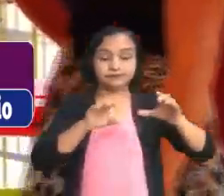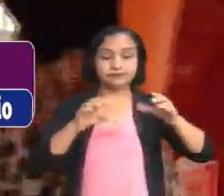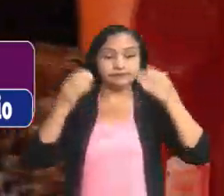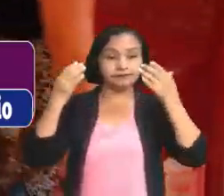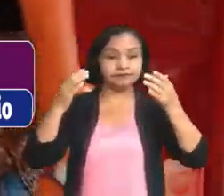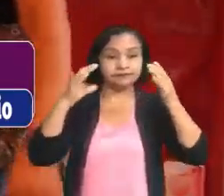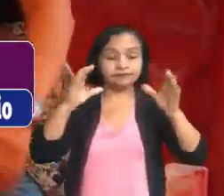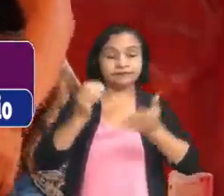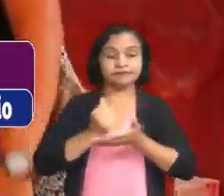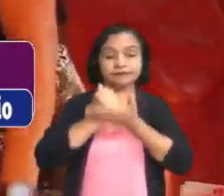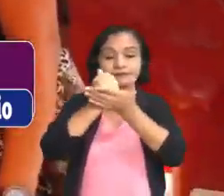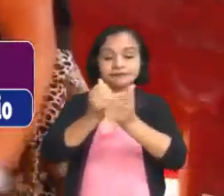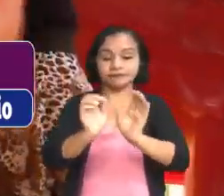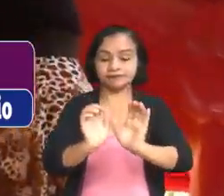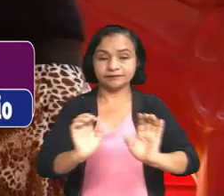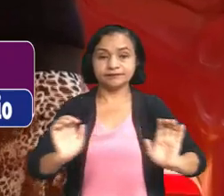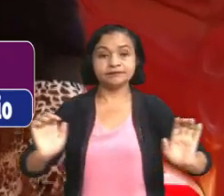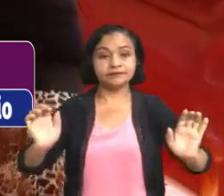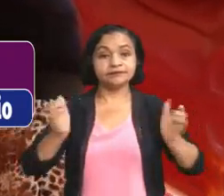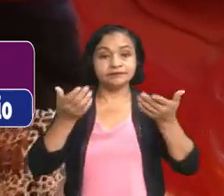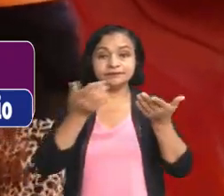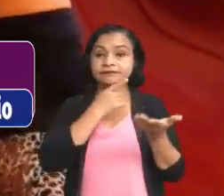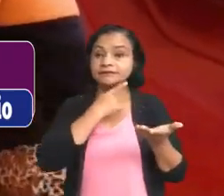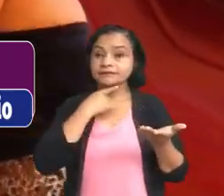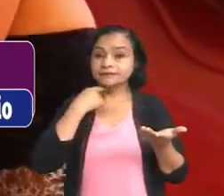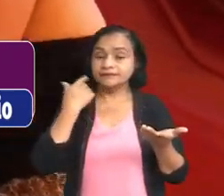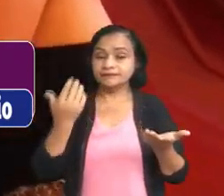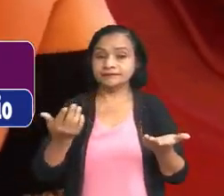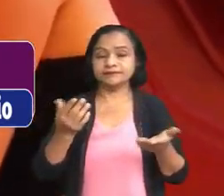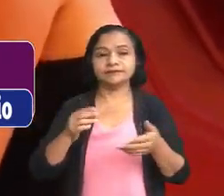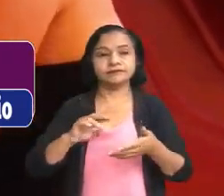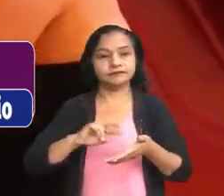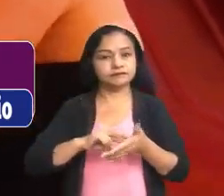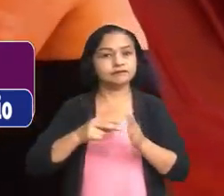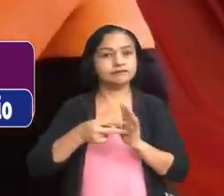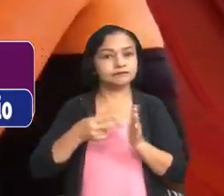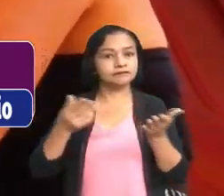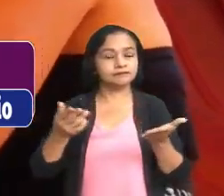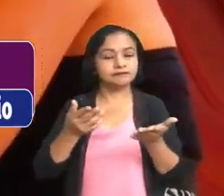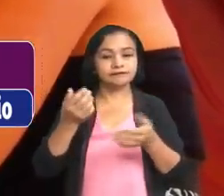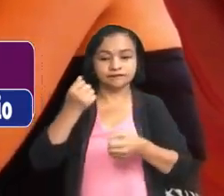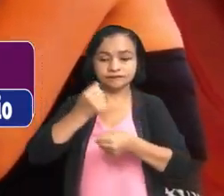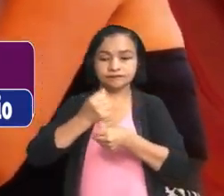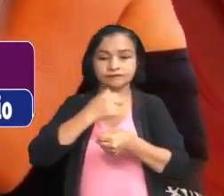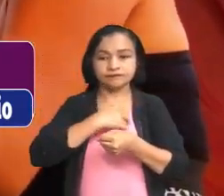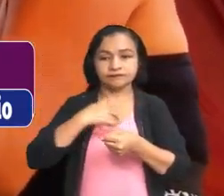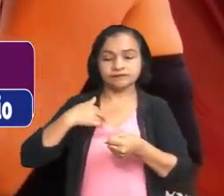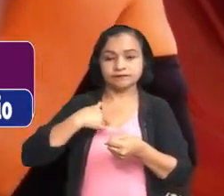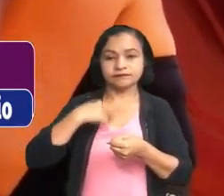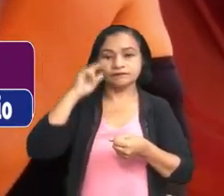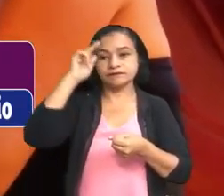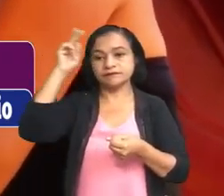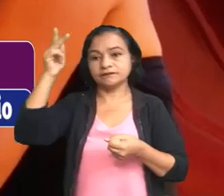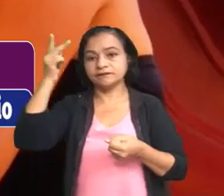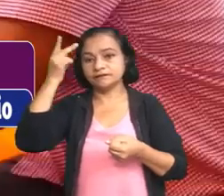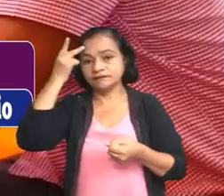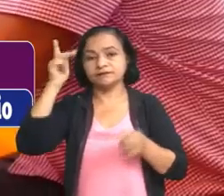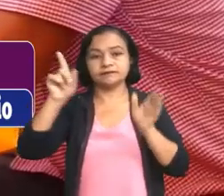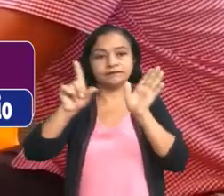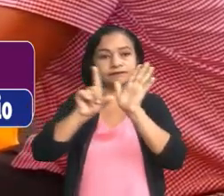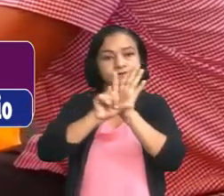concretas en favor de la niñez. Mira, entonces, pues yo creo que sin duda alguna también esto se traduce a partir de una política en